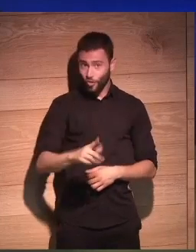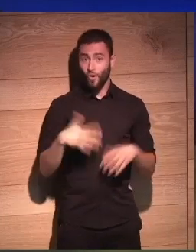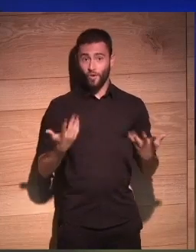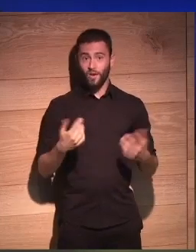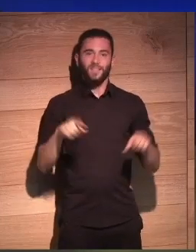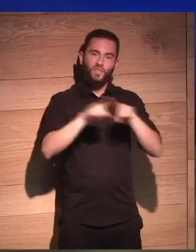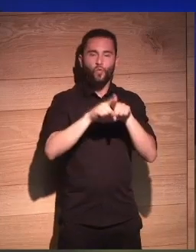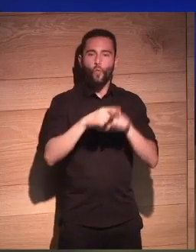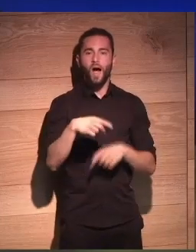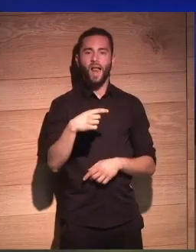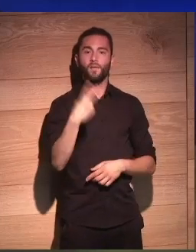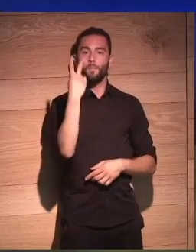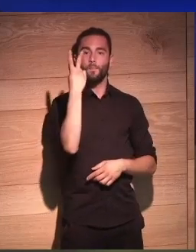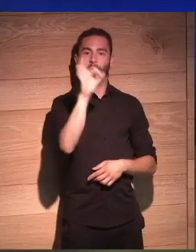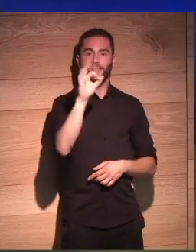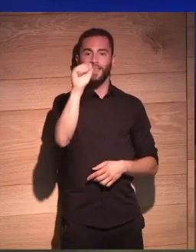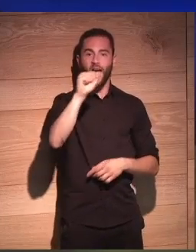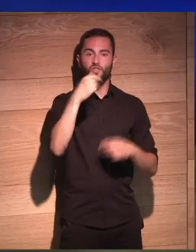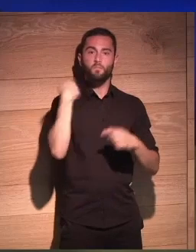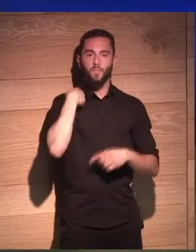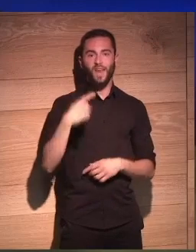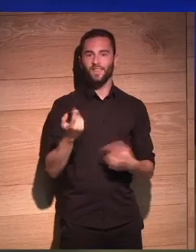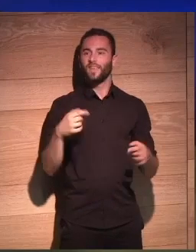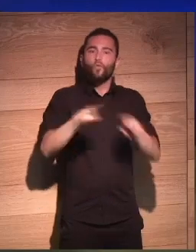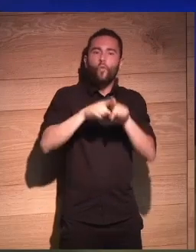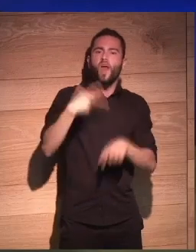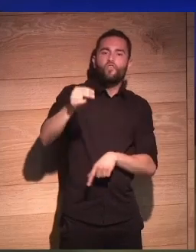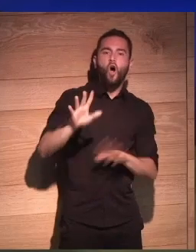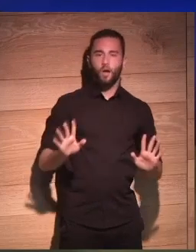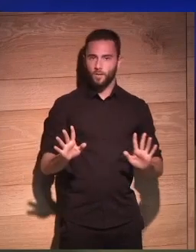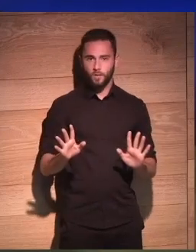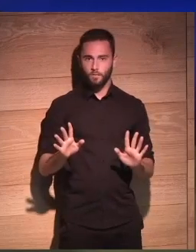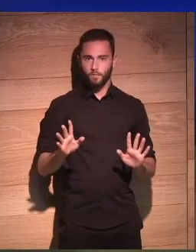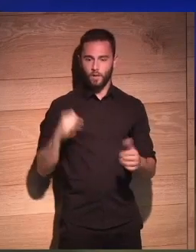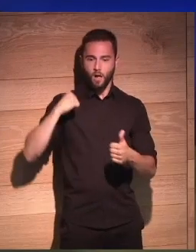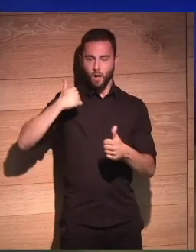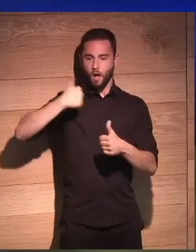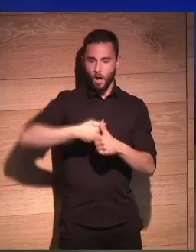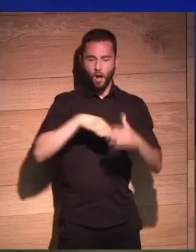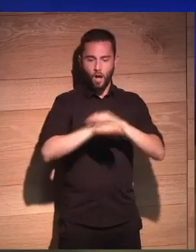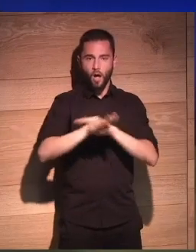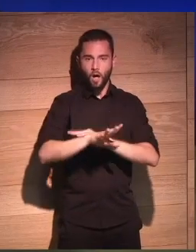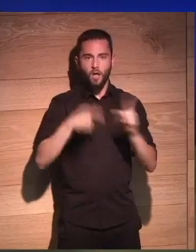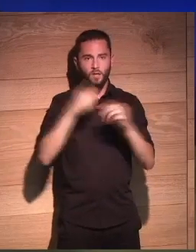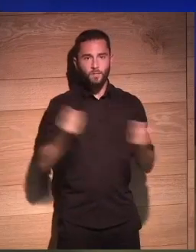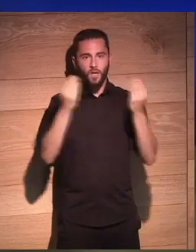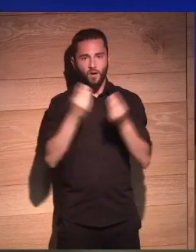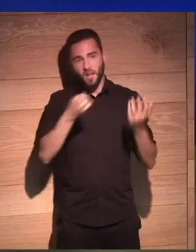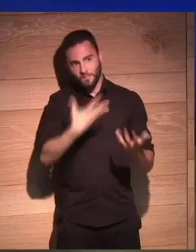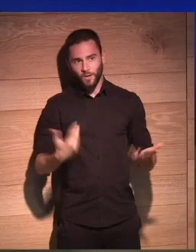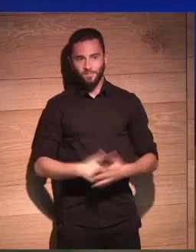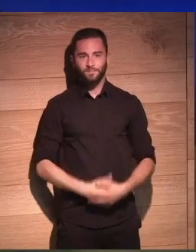dos décadas de experiencia, ¿no? De uh-huh. cosas que he acumulado, que han mejorado uh-huh. en ese tiempo. Así que